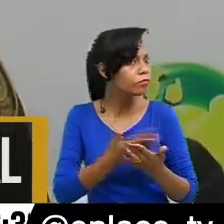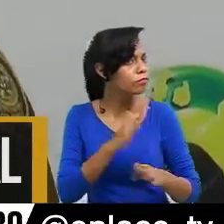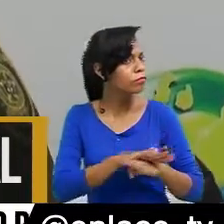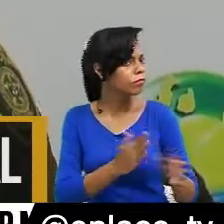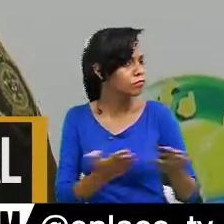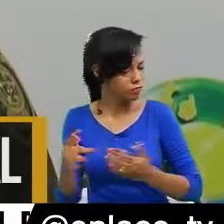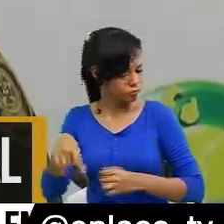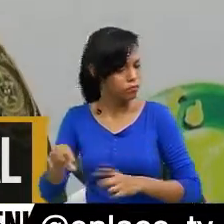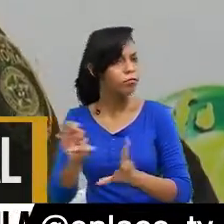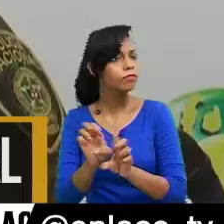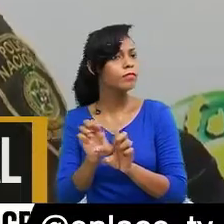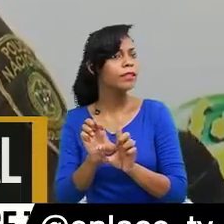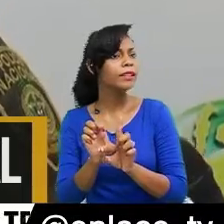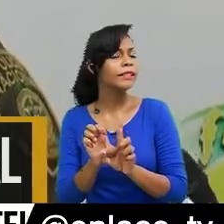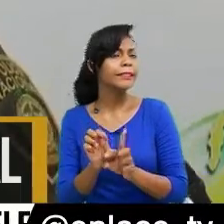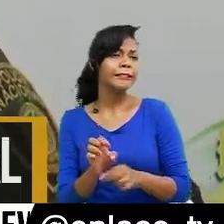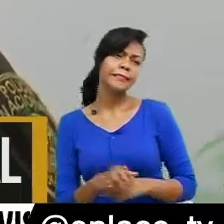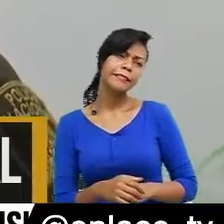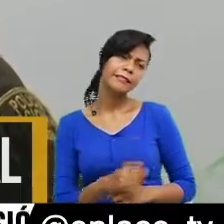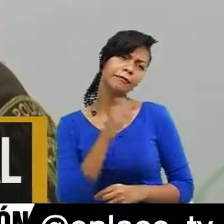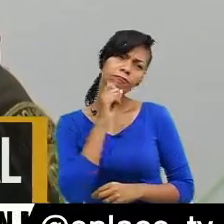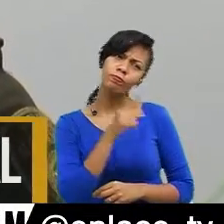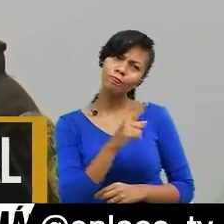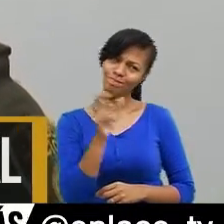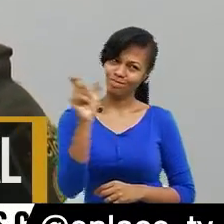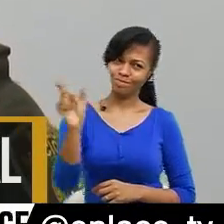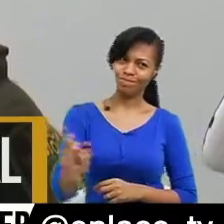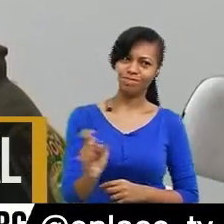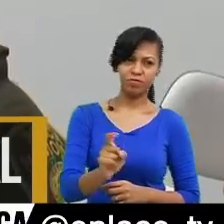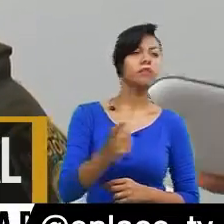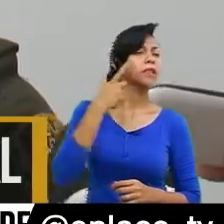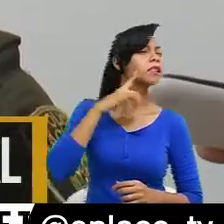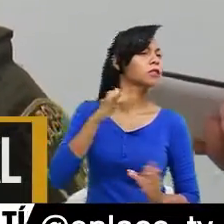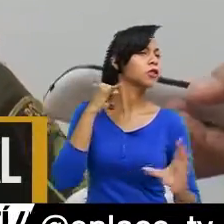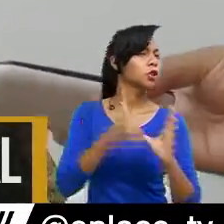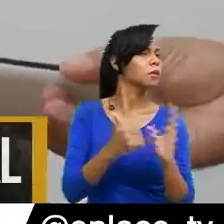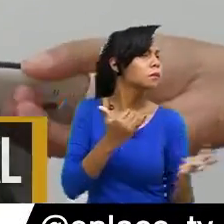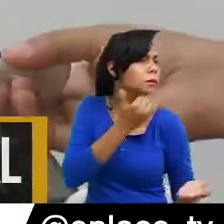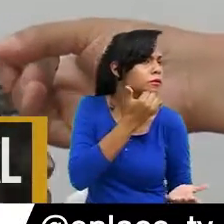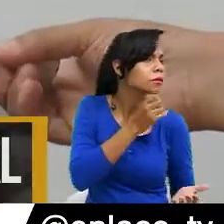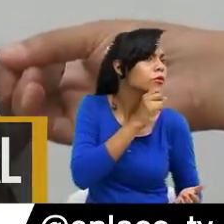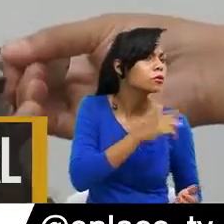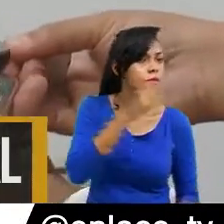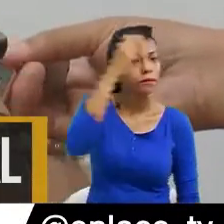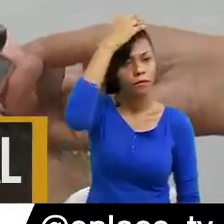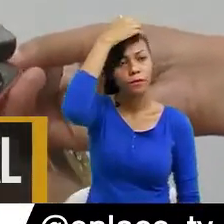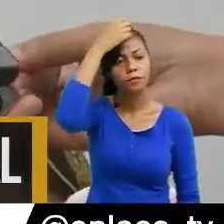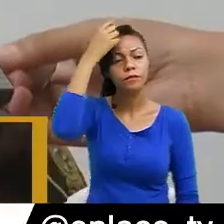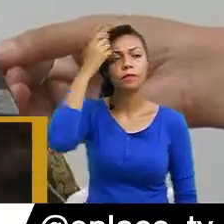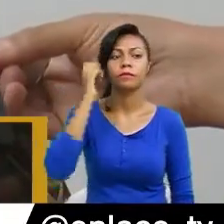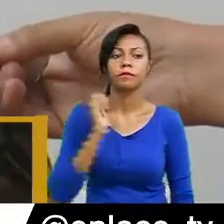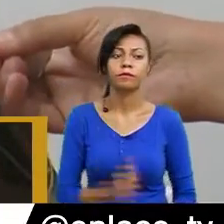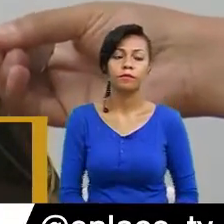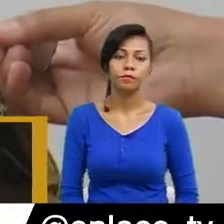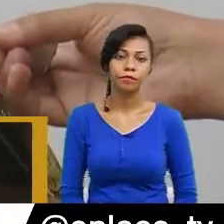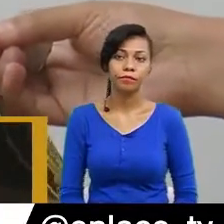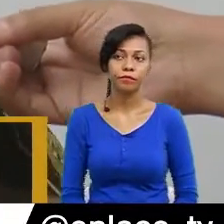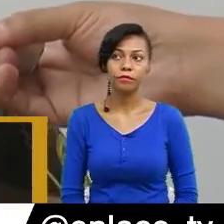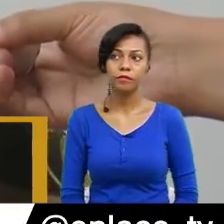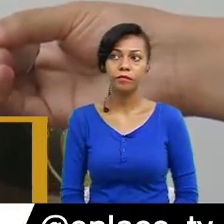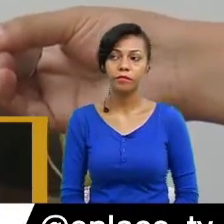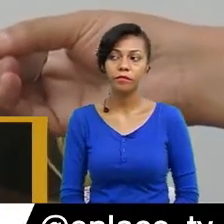las noticias. Y qué decir de este presunto responsable del abuso sexual. Bueno, buenas tardes. Indicar a la comunidad que de